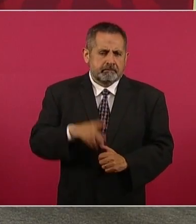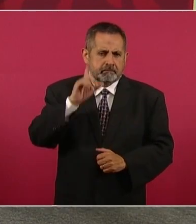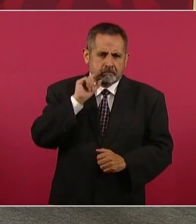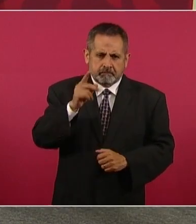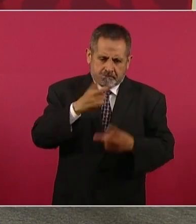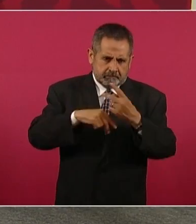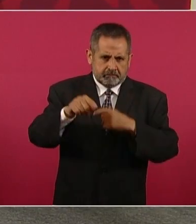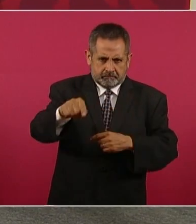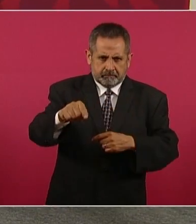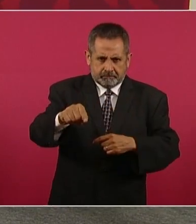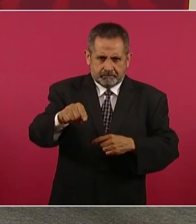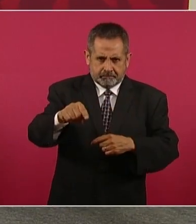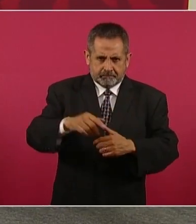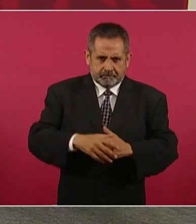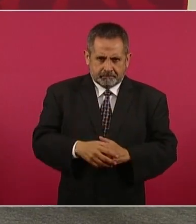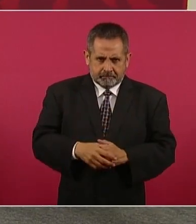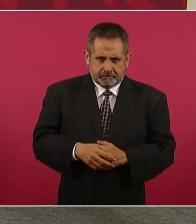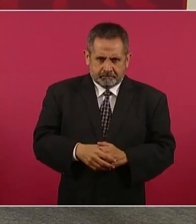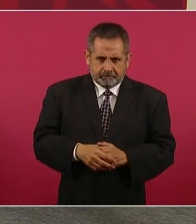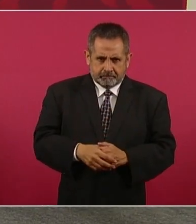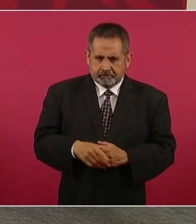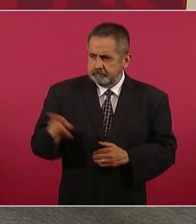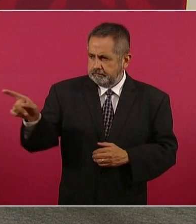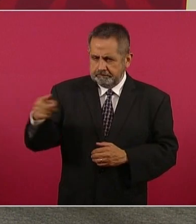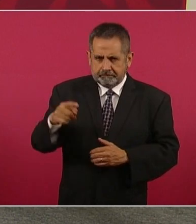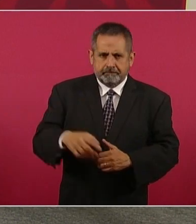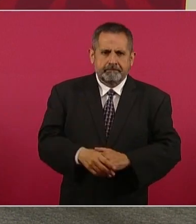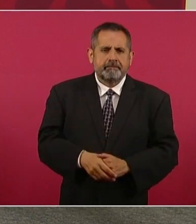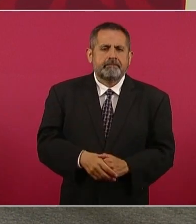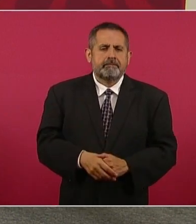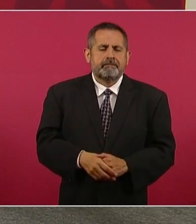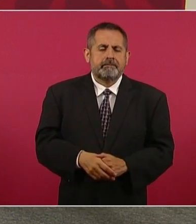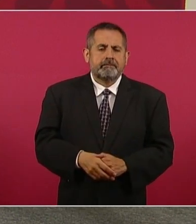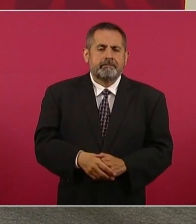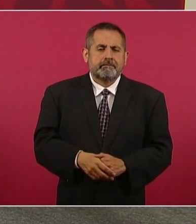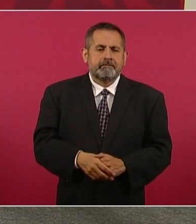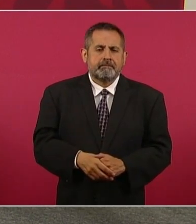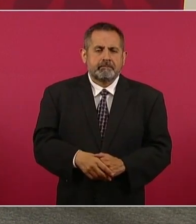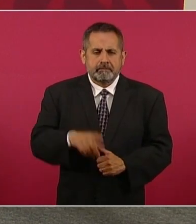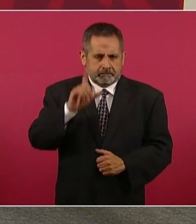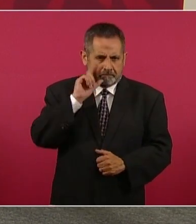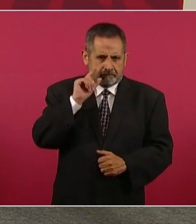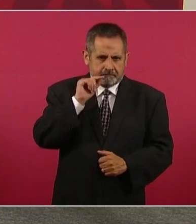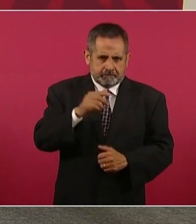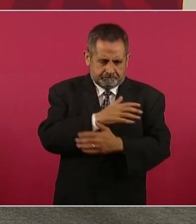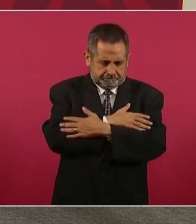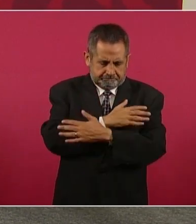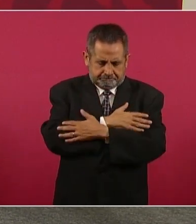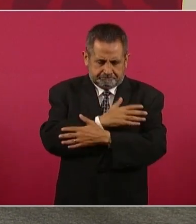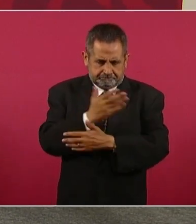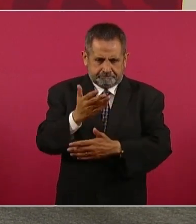Mañana. Sí, mañana. Mañana. Mañana.